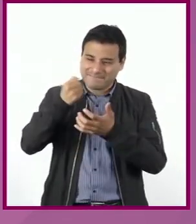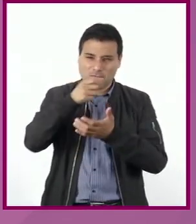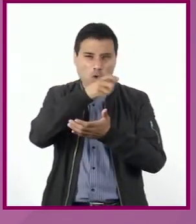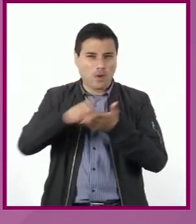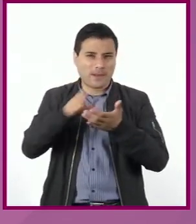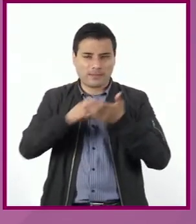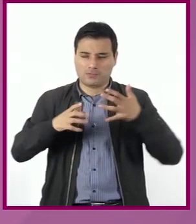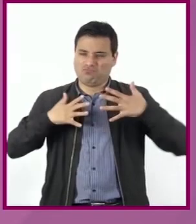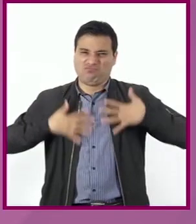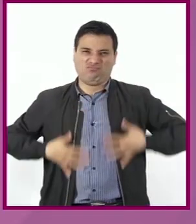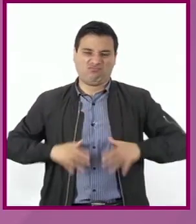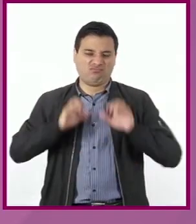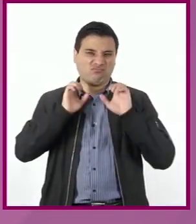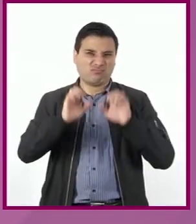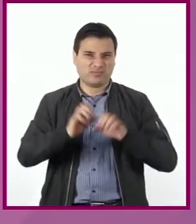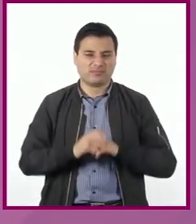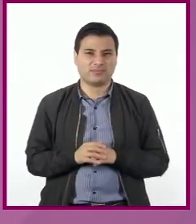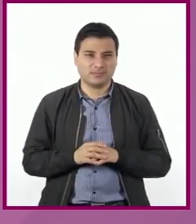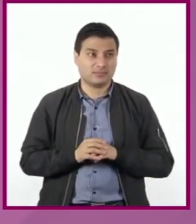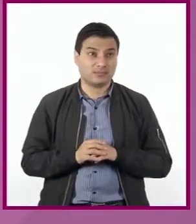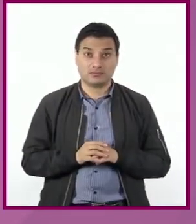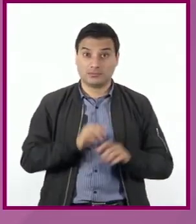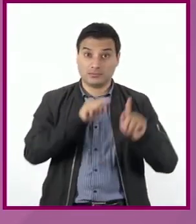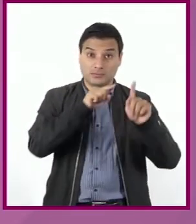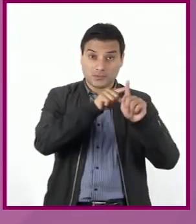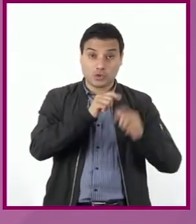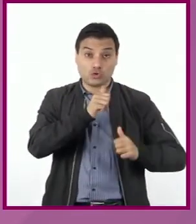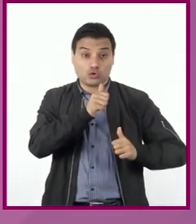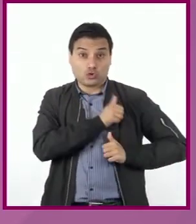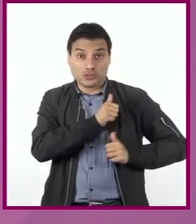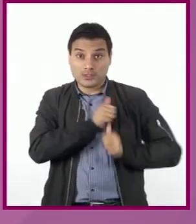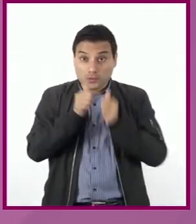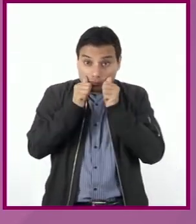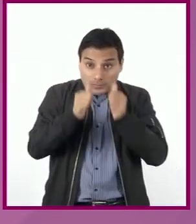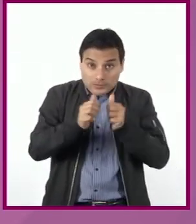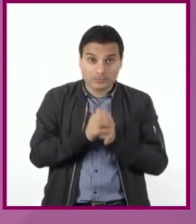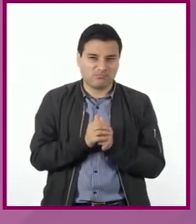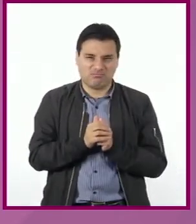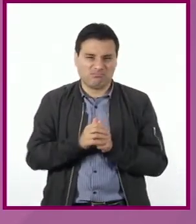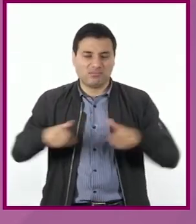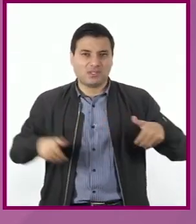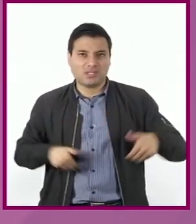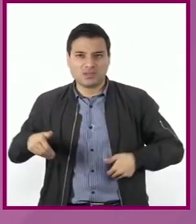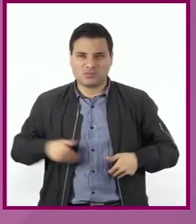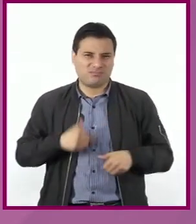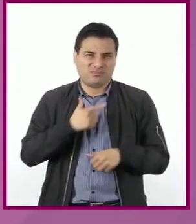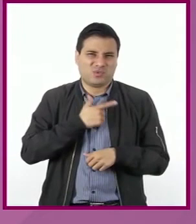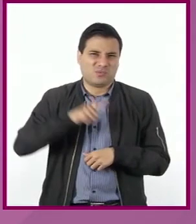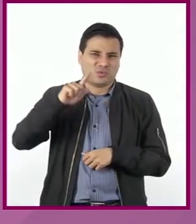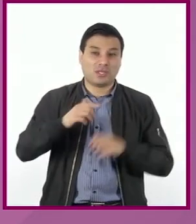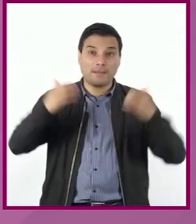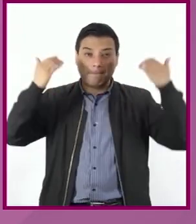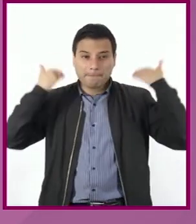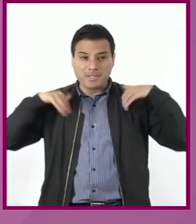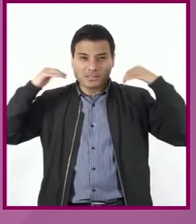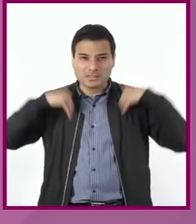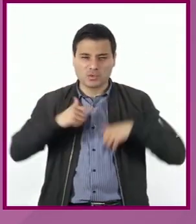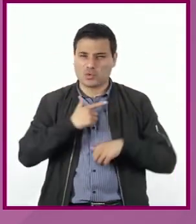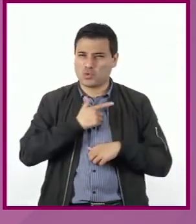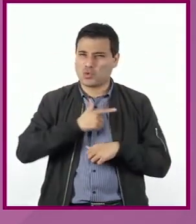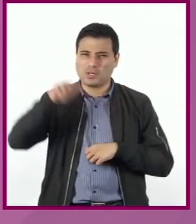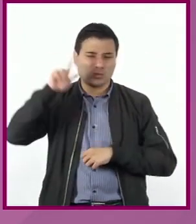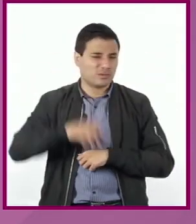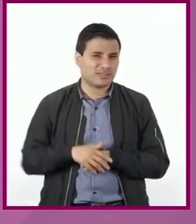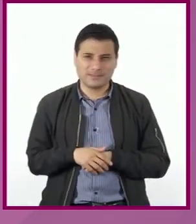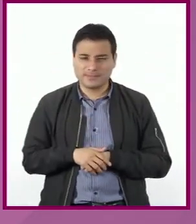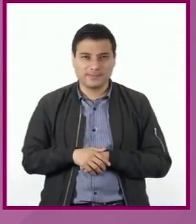máxima elegancia. No se interesaba por sus soldados, ni por el teatro, ni le gustaba salir de paseo por el campo, a